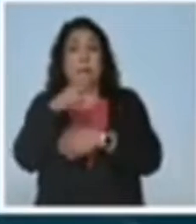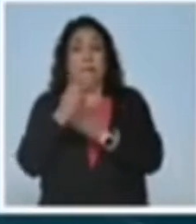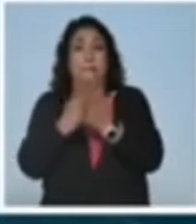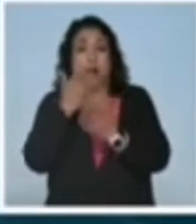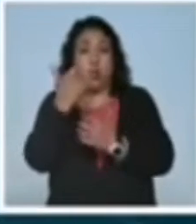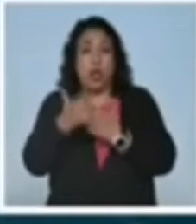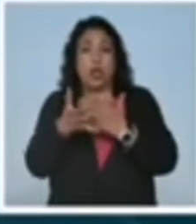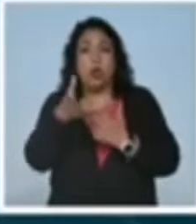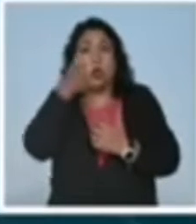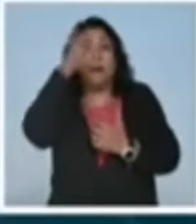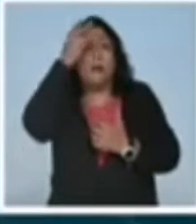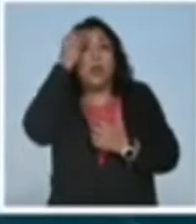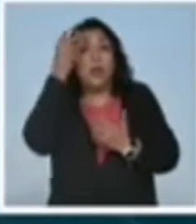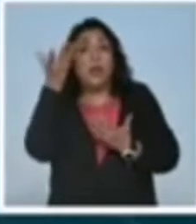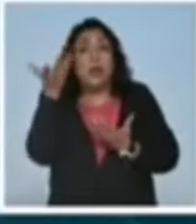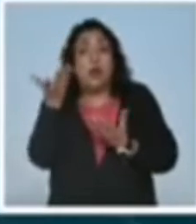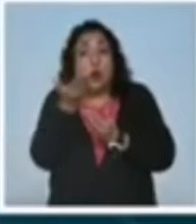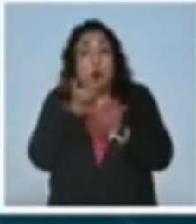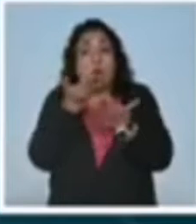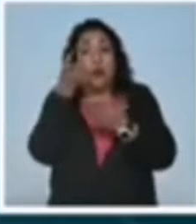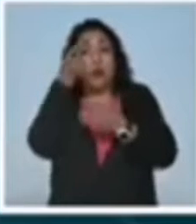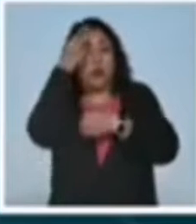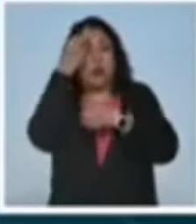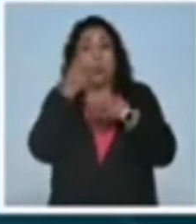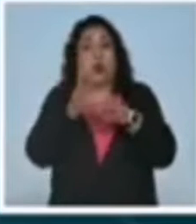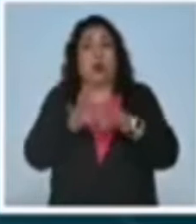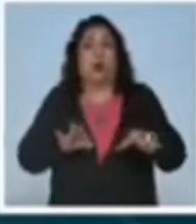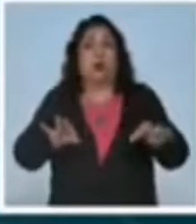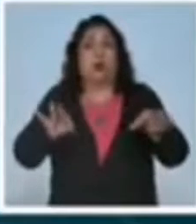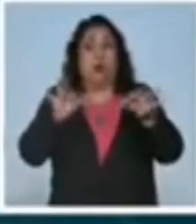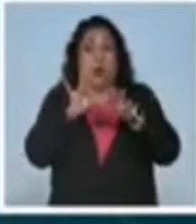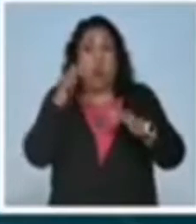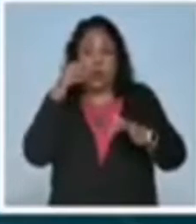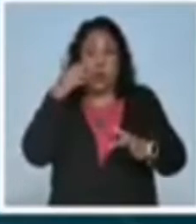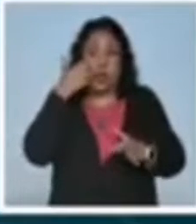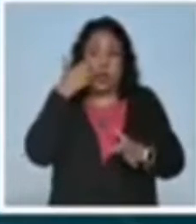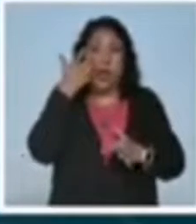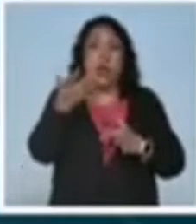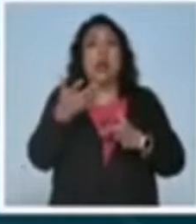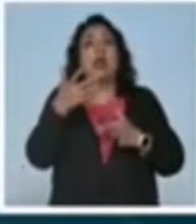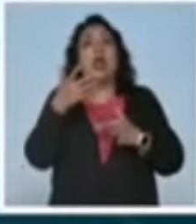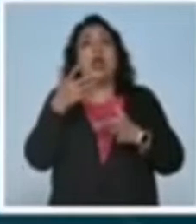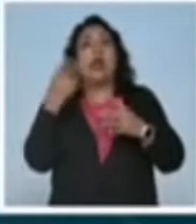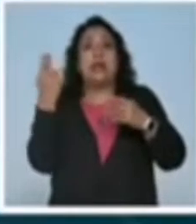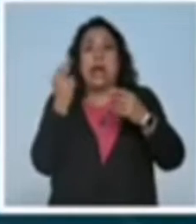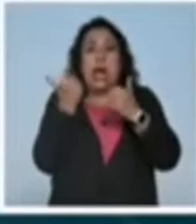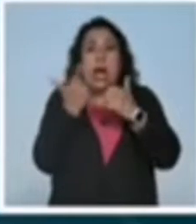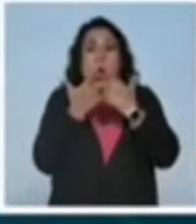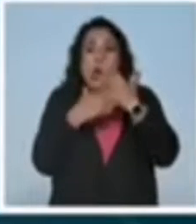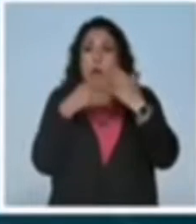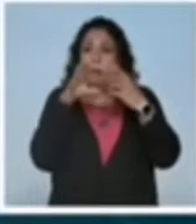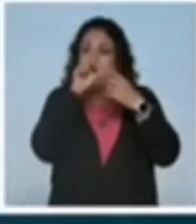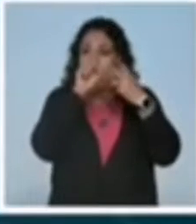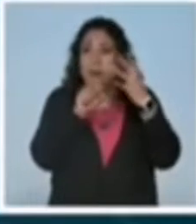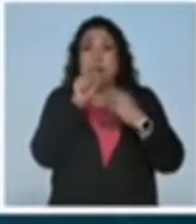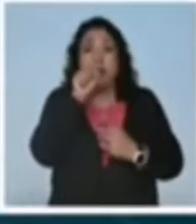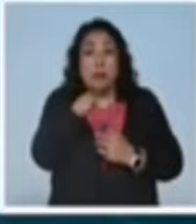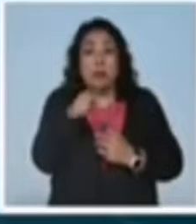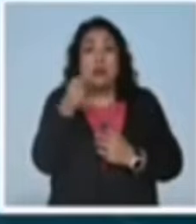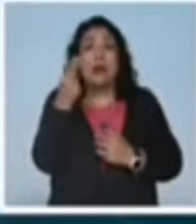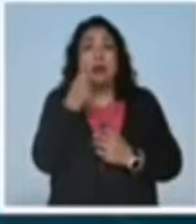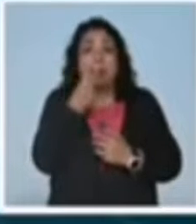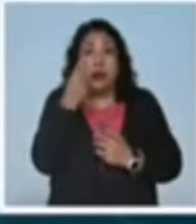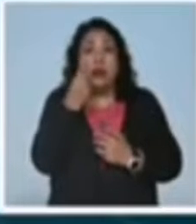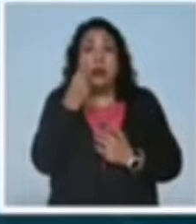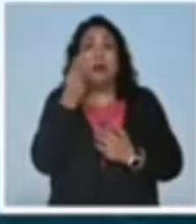proyecto, aprender a lidiar con un director consagrado que buscaba cumplir todas sus necesidades y que además se tenía que